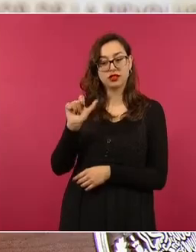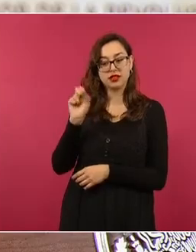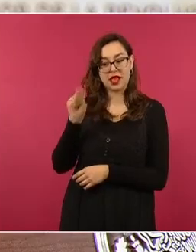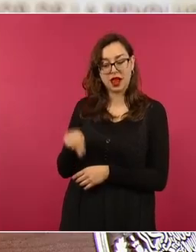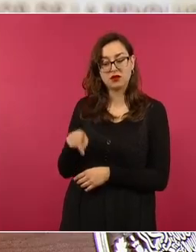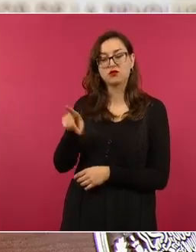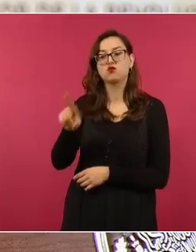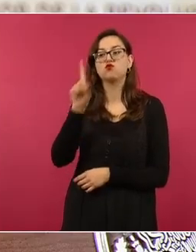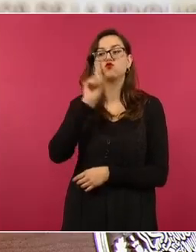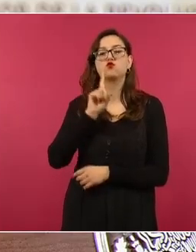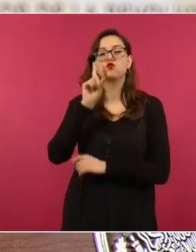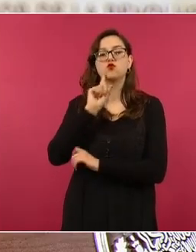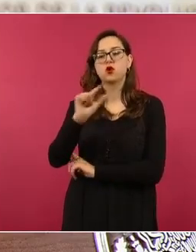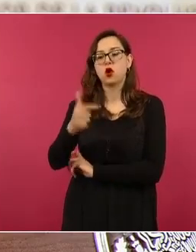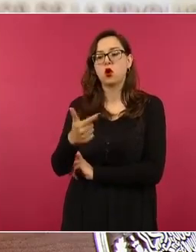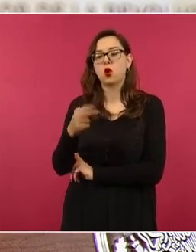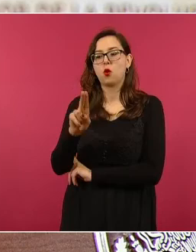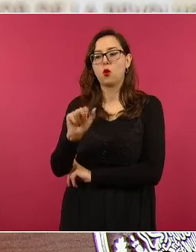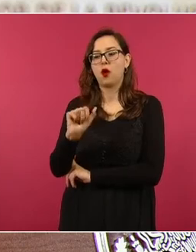Guadalupe